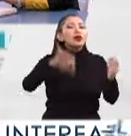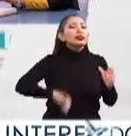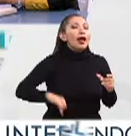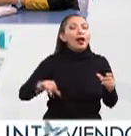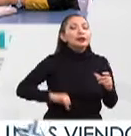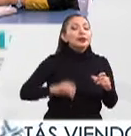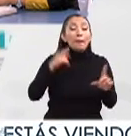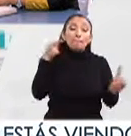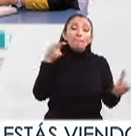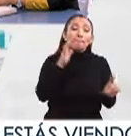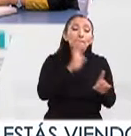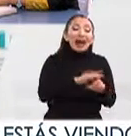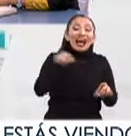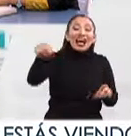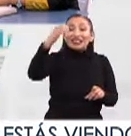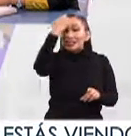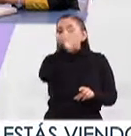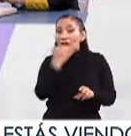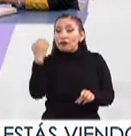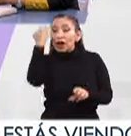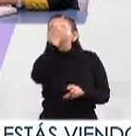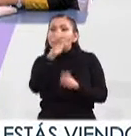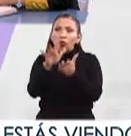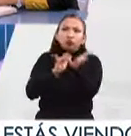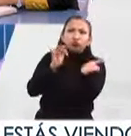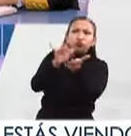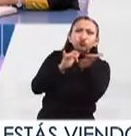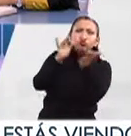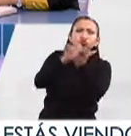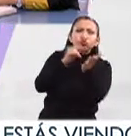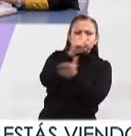interesa particularmente que puedan tener